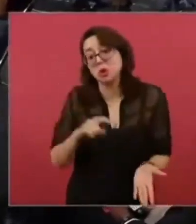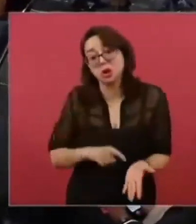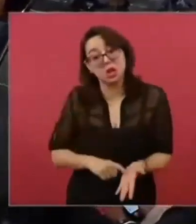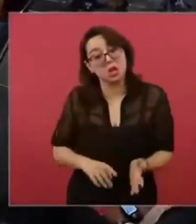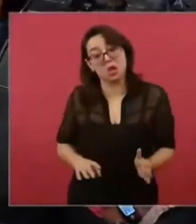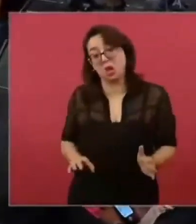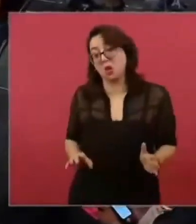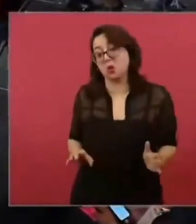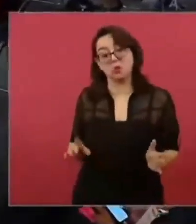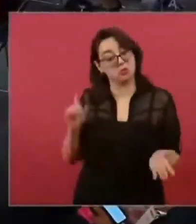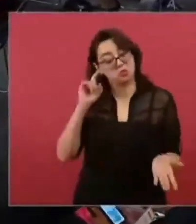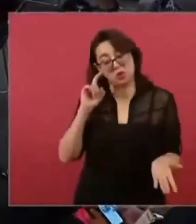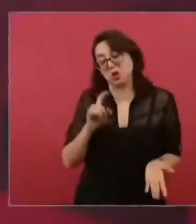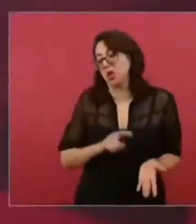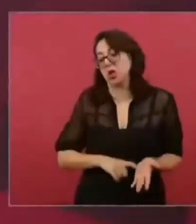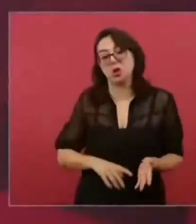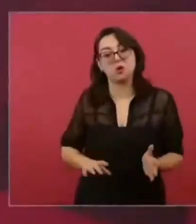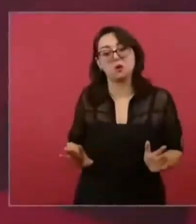lo del volcán,